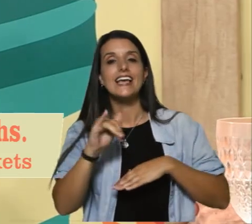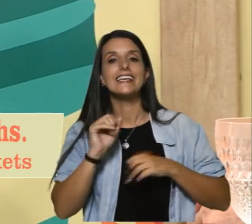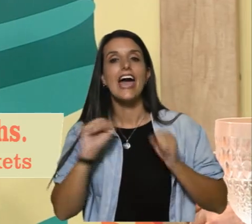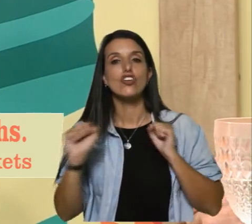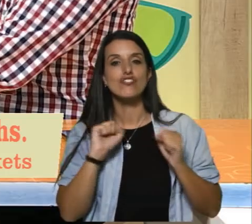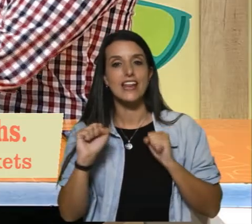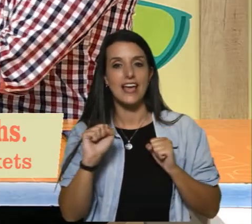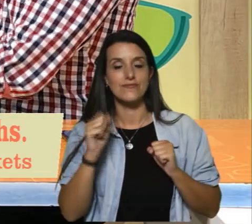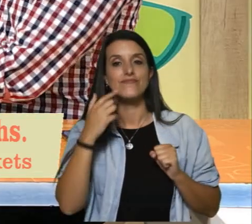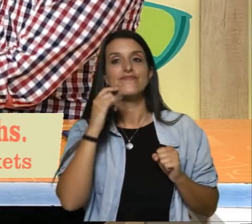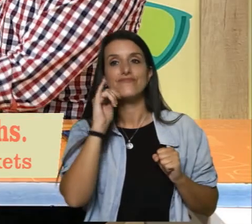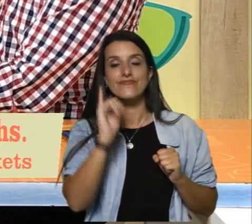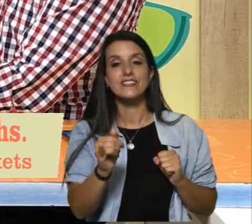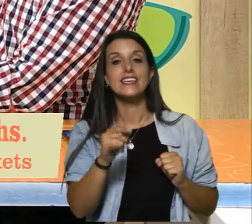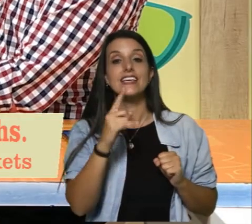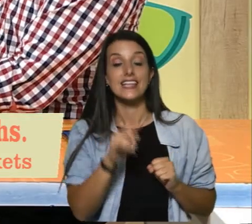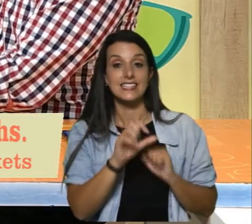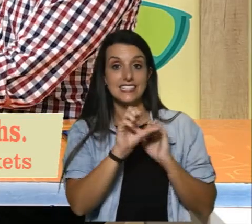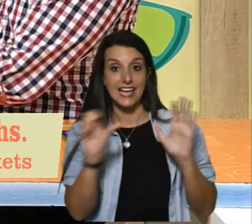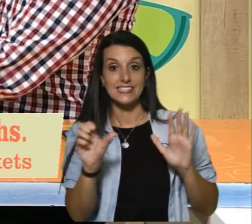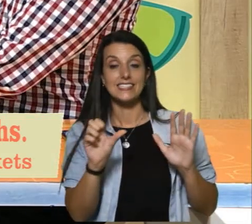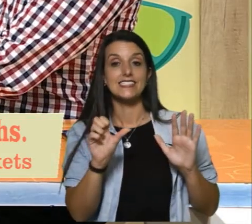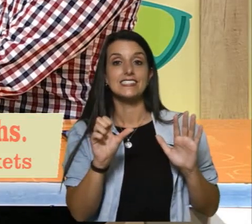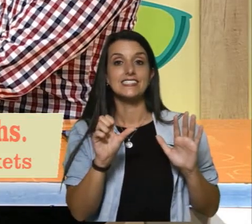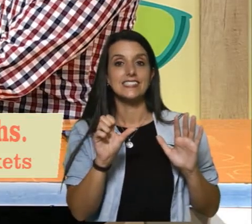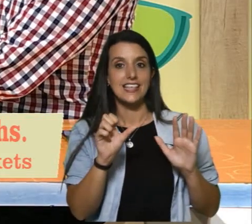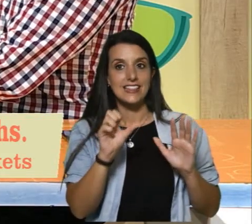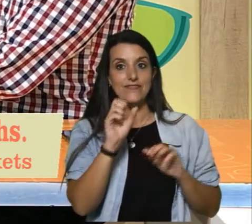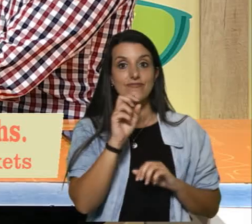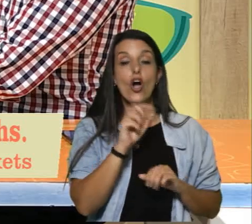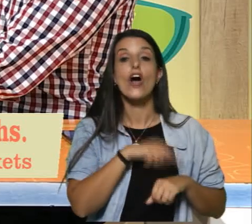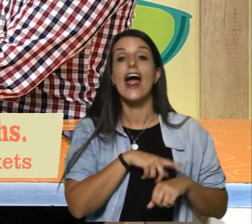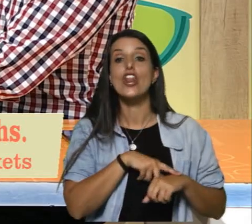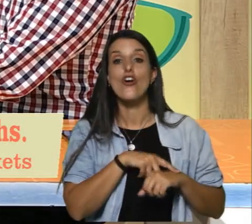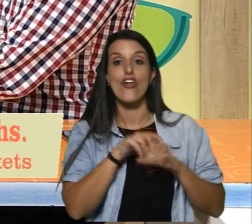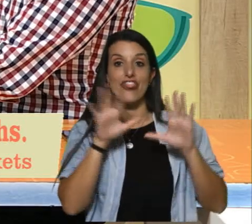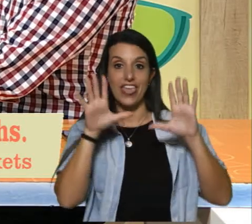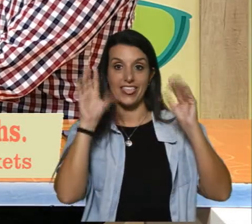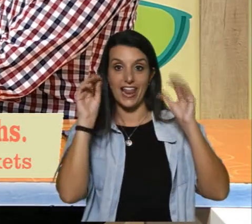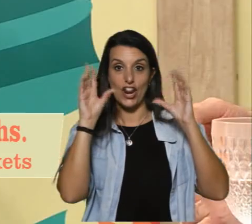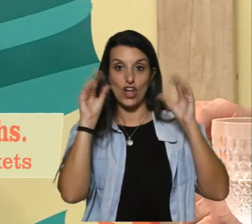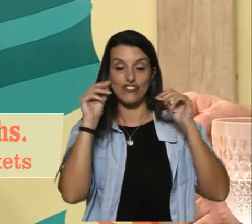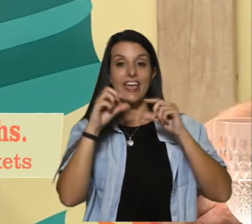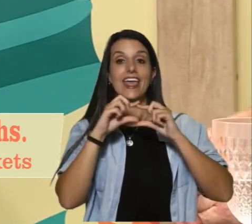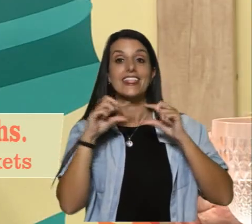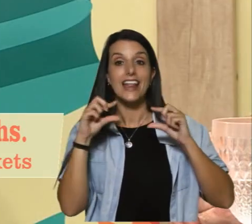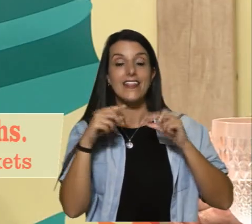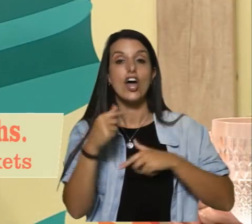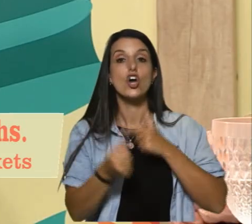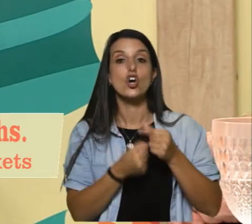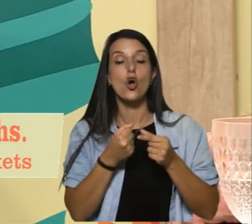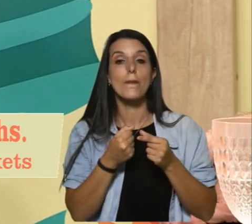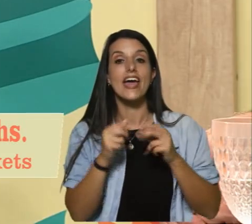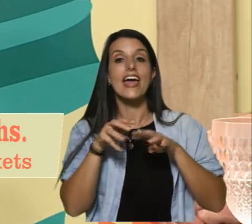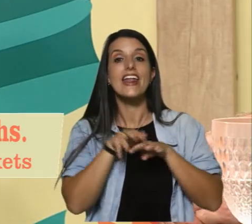Carrasco. Perfecto. 16, Día Internacional del Flamenco. ¿Qué horario? 22 horas. Las entradas las pueden conseguir por